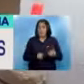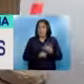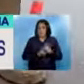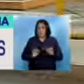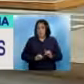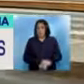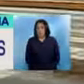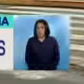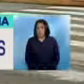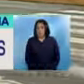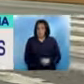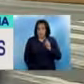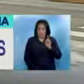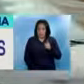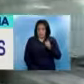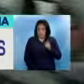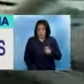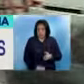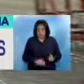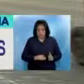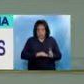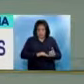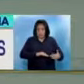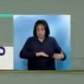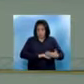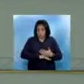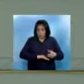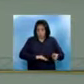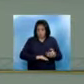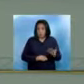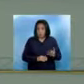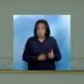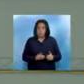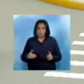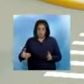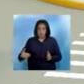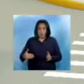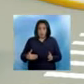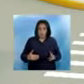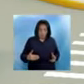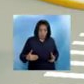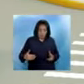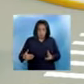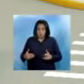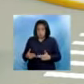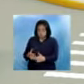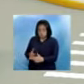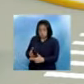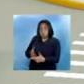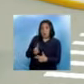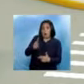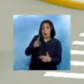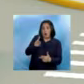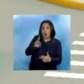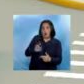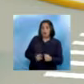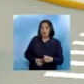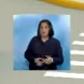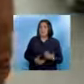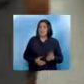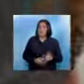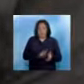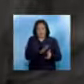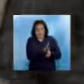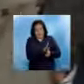Independencia. Ahí en el cruce justamente fue impactada por una combi que venía en su carril y todo el lado